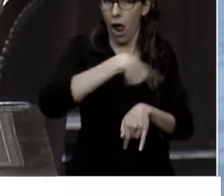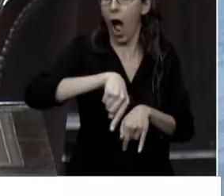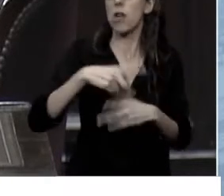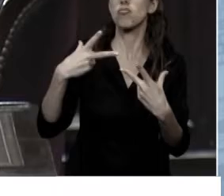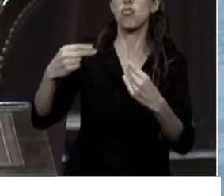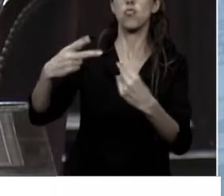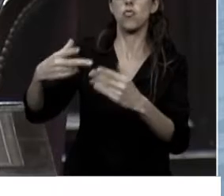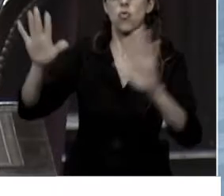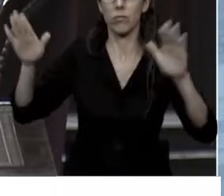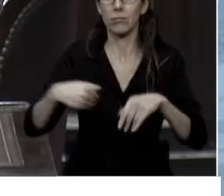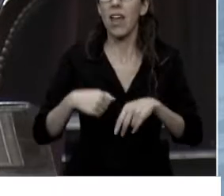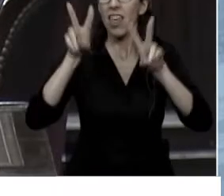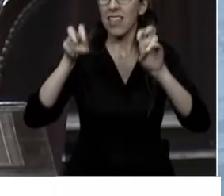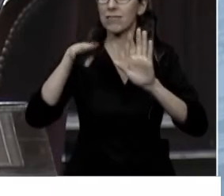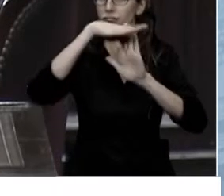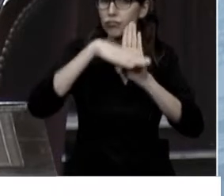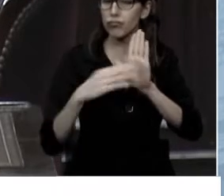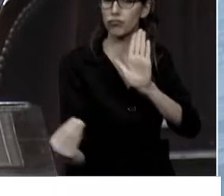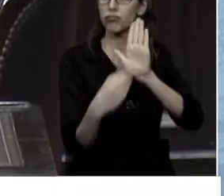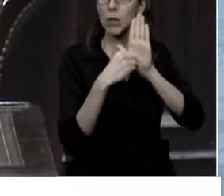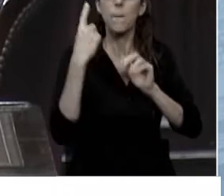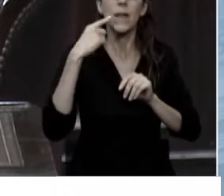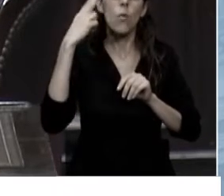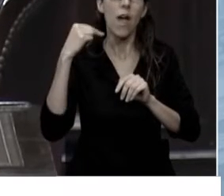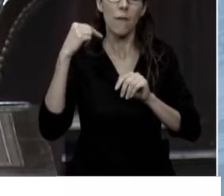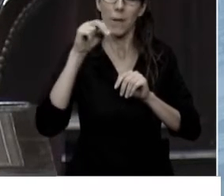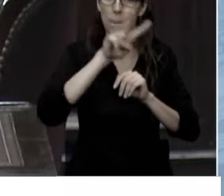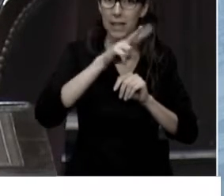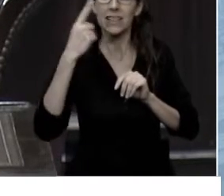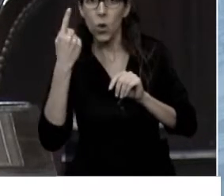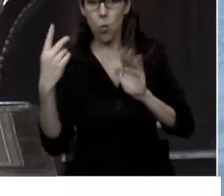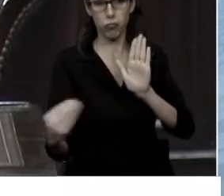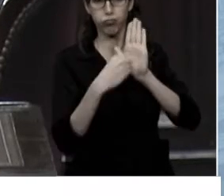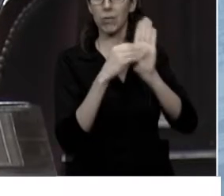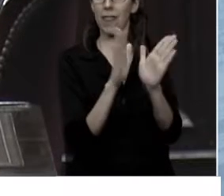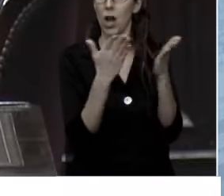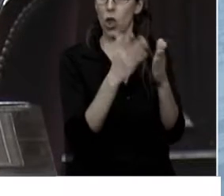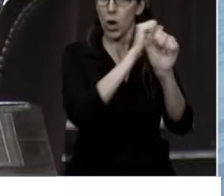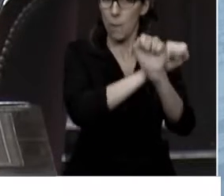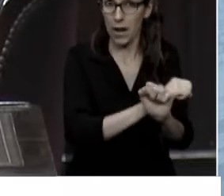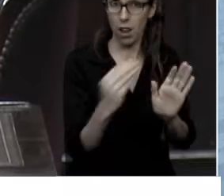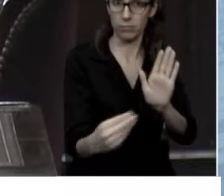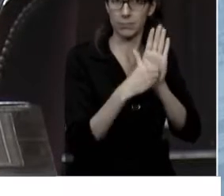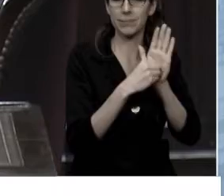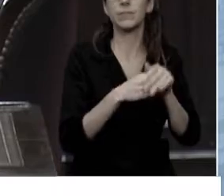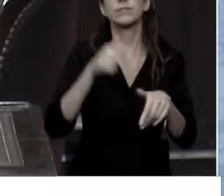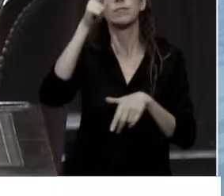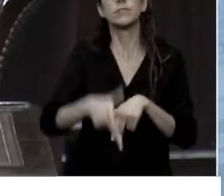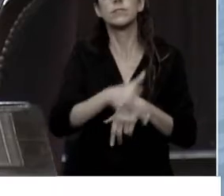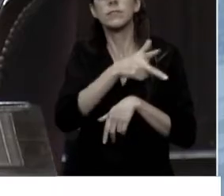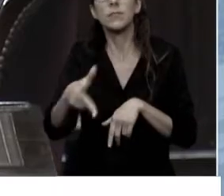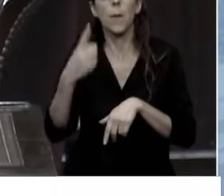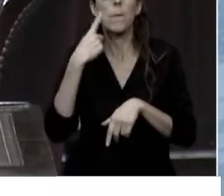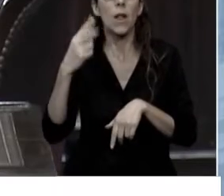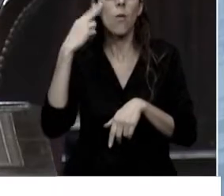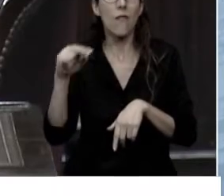incorporadas en 1921 en el Código Penal. La encíclica papal de 1917